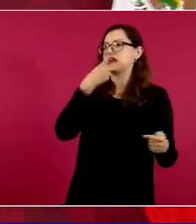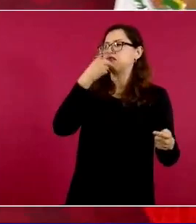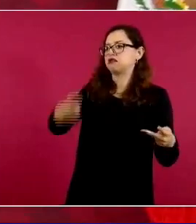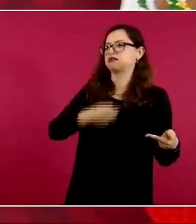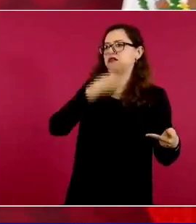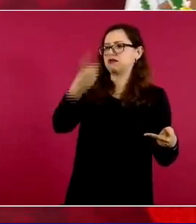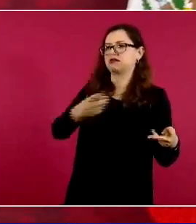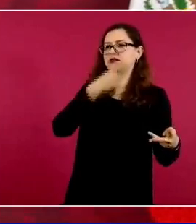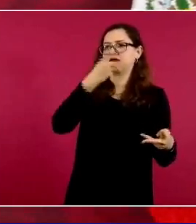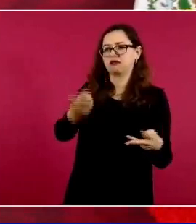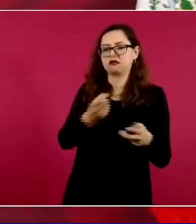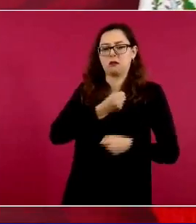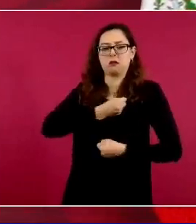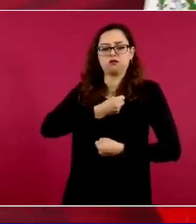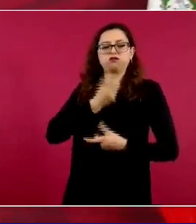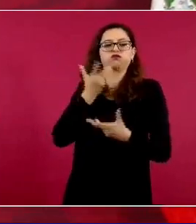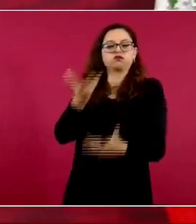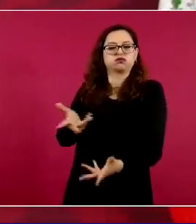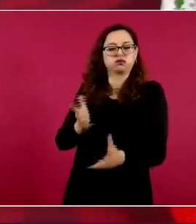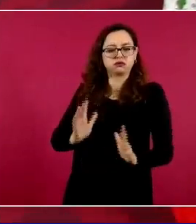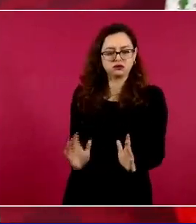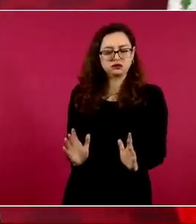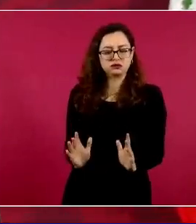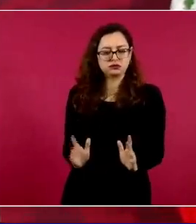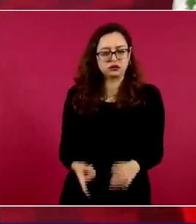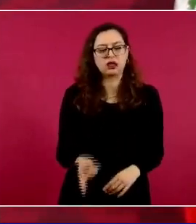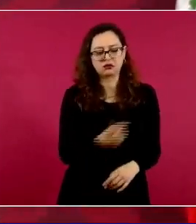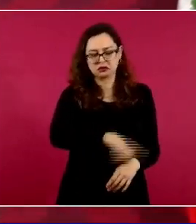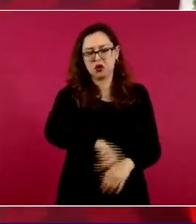Estos lo dicen,